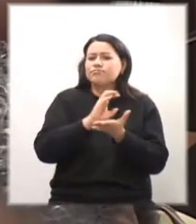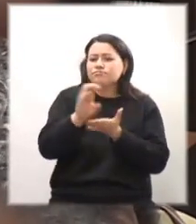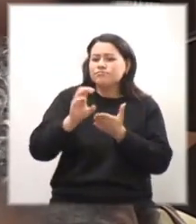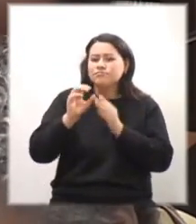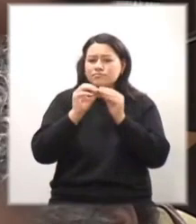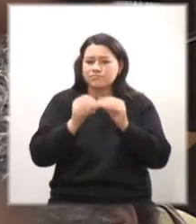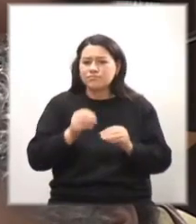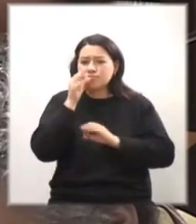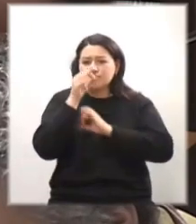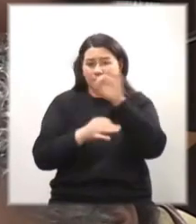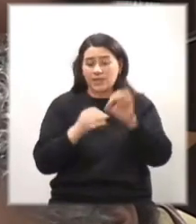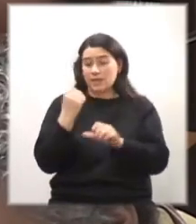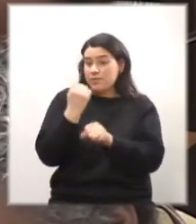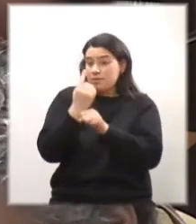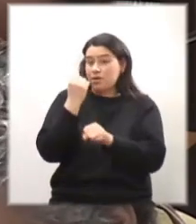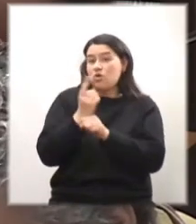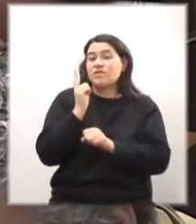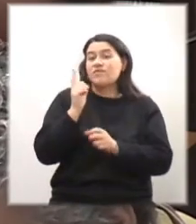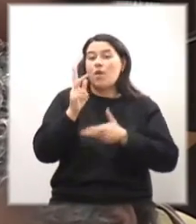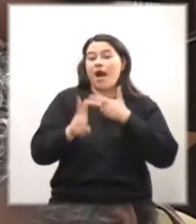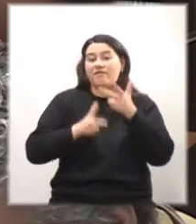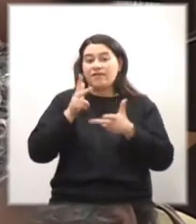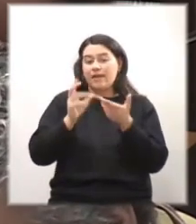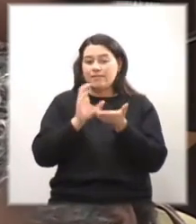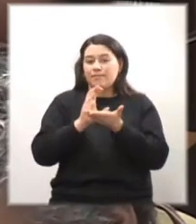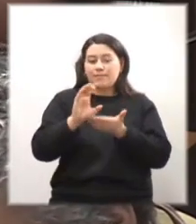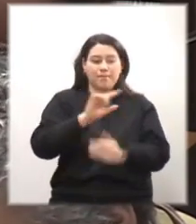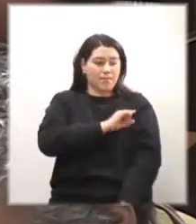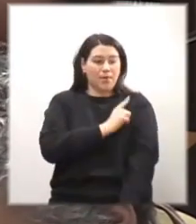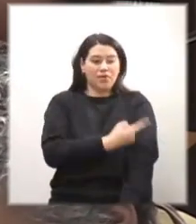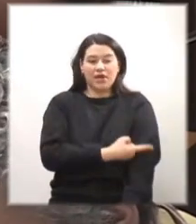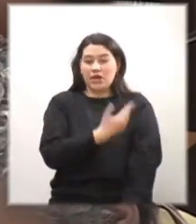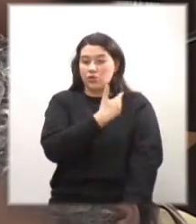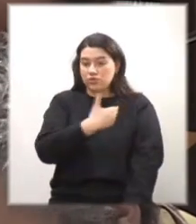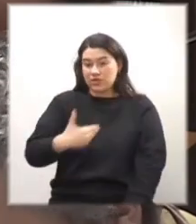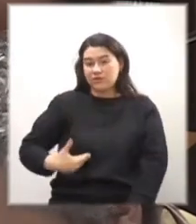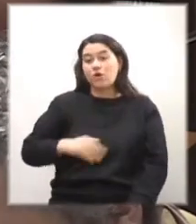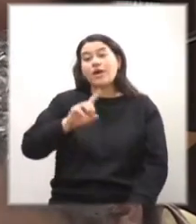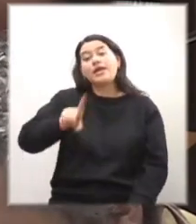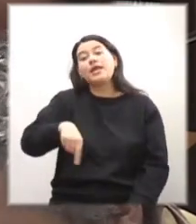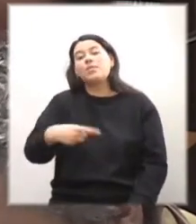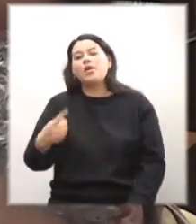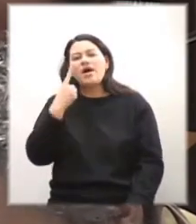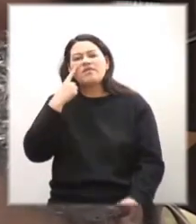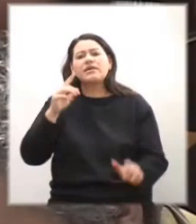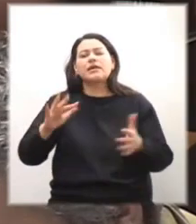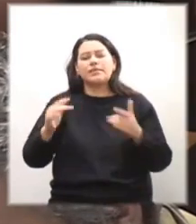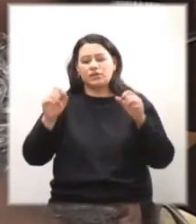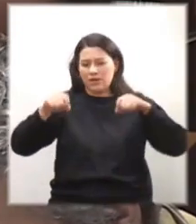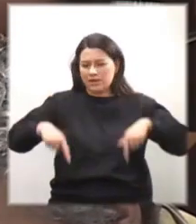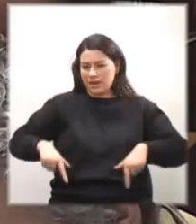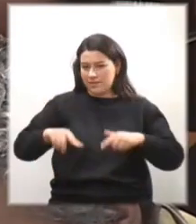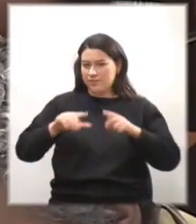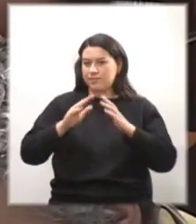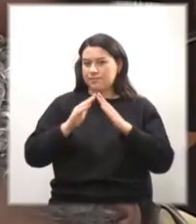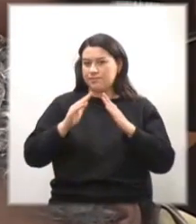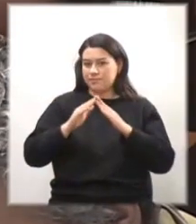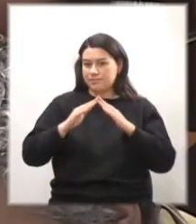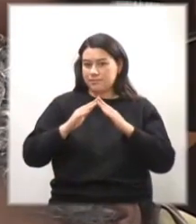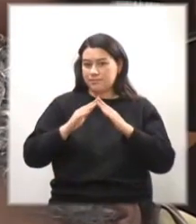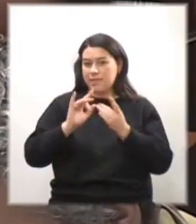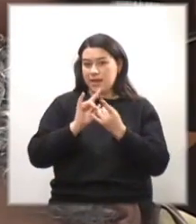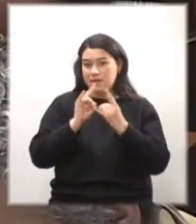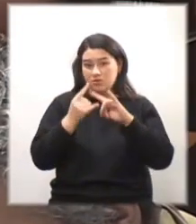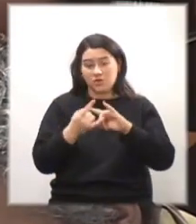cuentas? Primero debemos hablar de las asignaciones del Poder Ejecutivo y luego veremos lo que pasó en esta casa. Y es que en